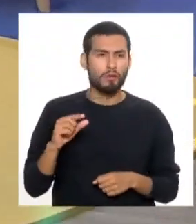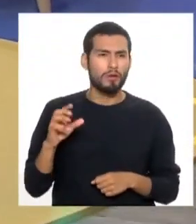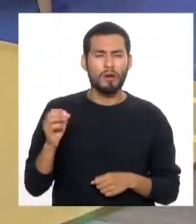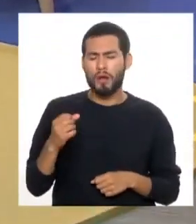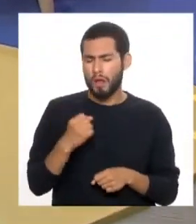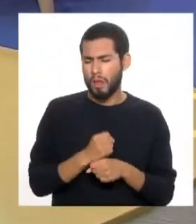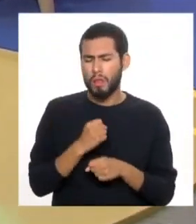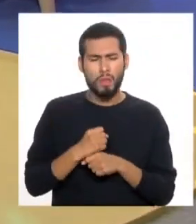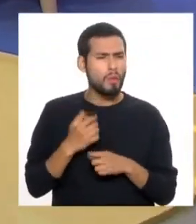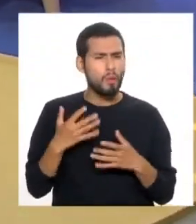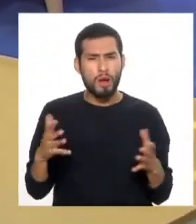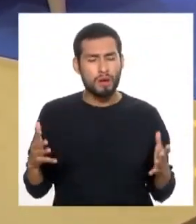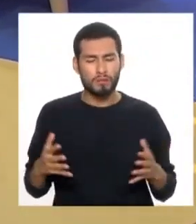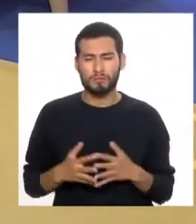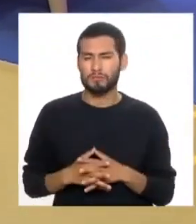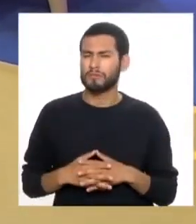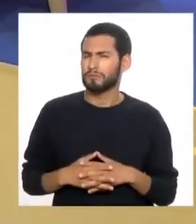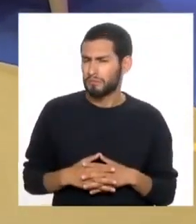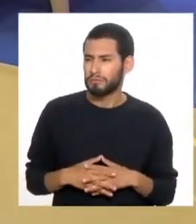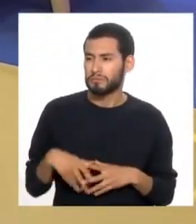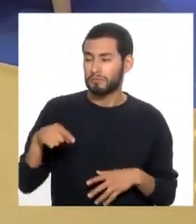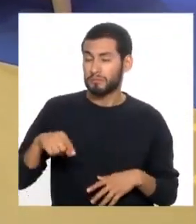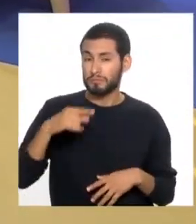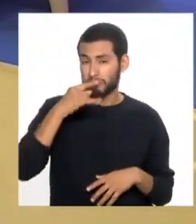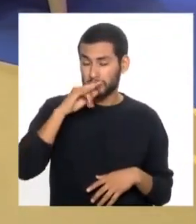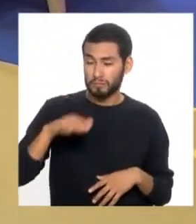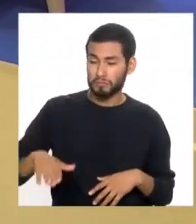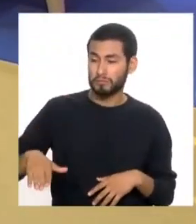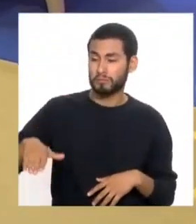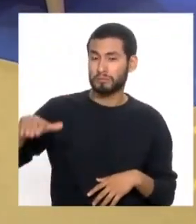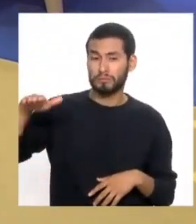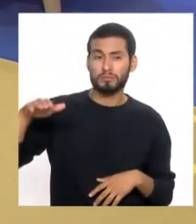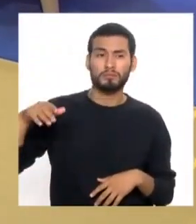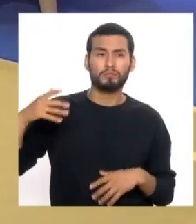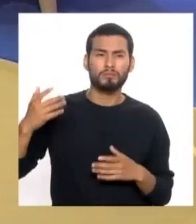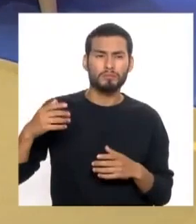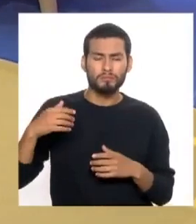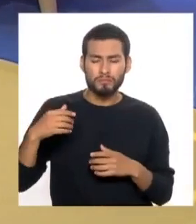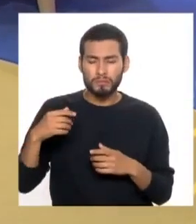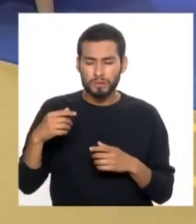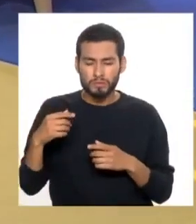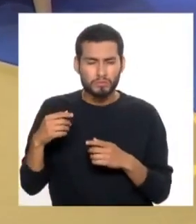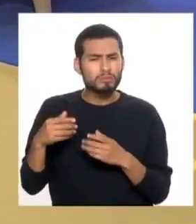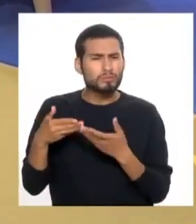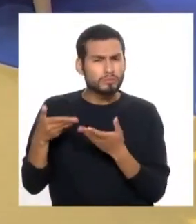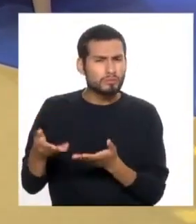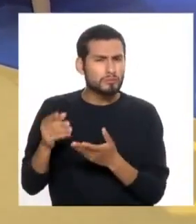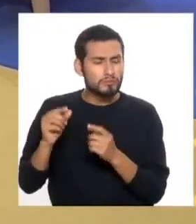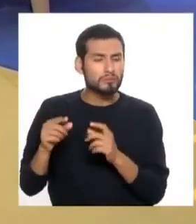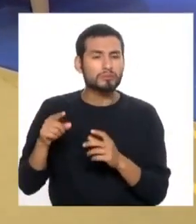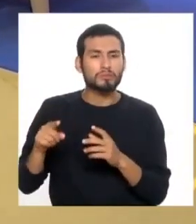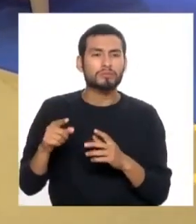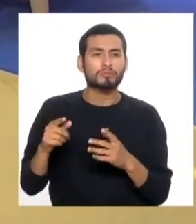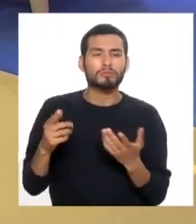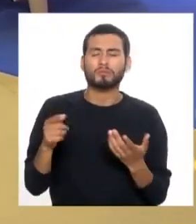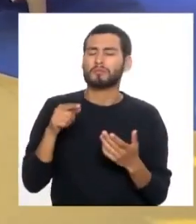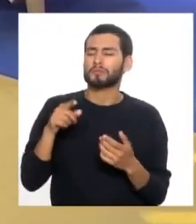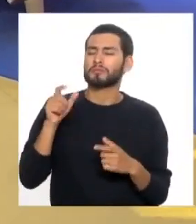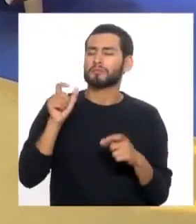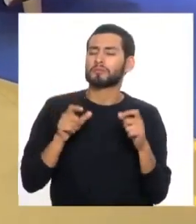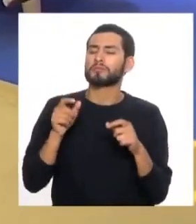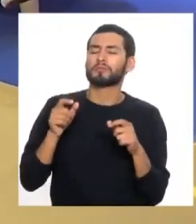sin trabajo. Y claro, el niño sigue creciendo con todas las necesidades que tiene, y se van escapando de esta